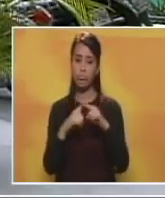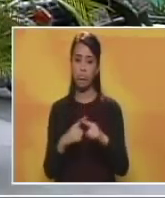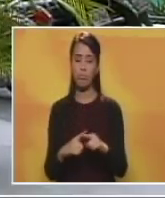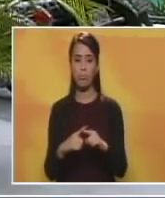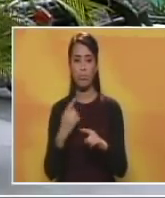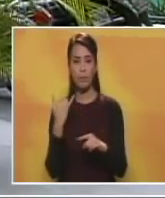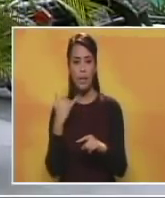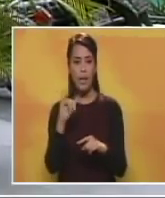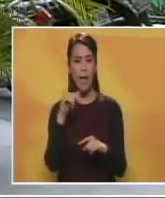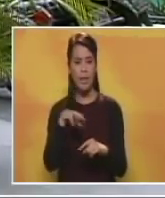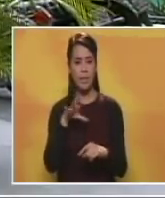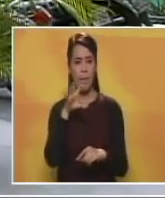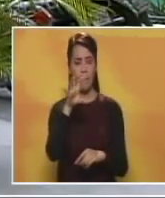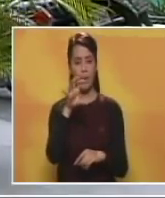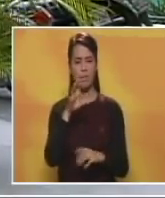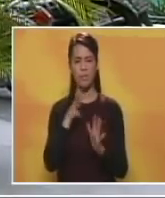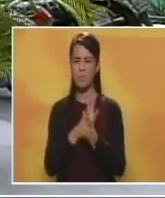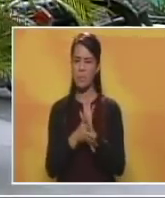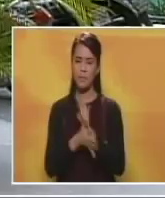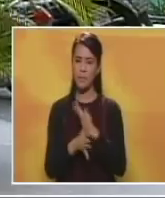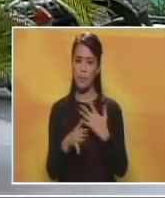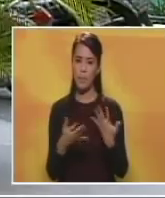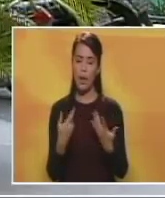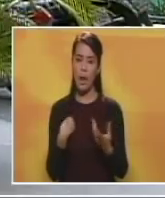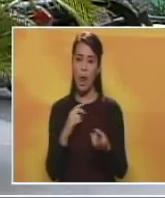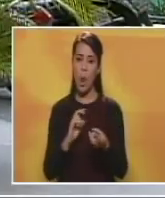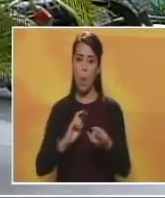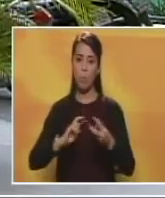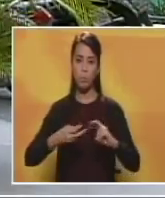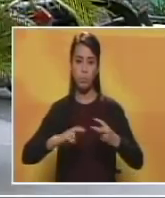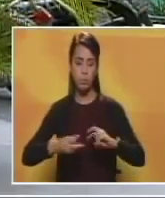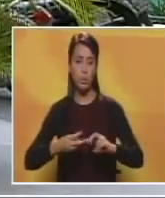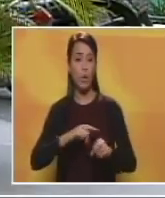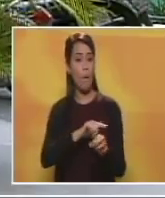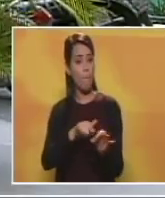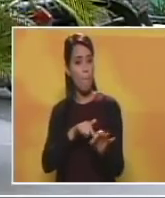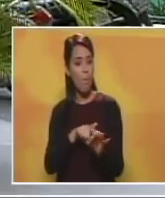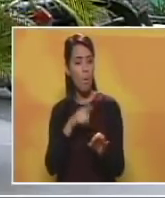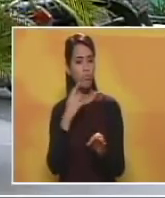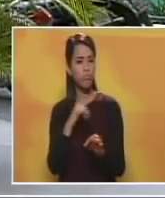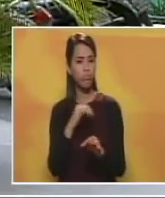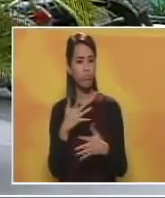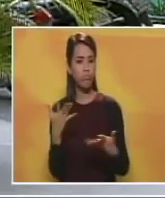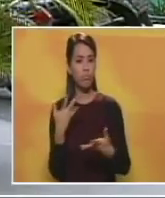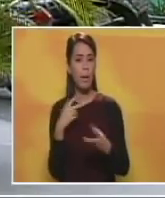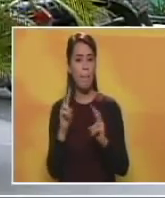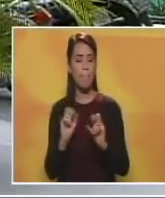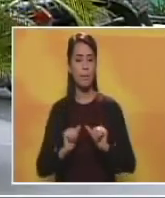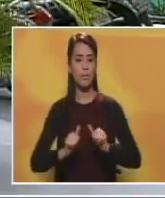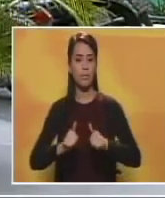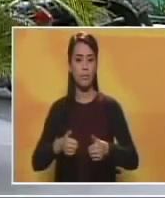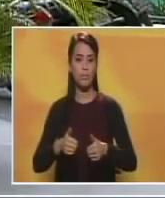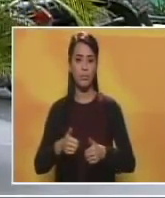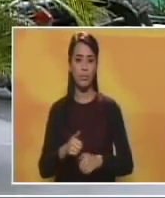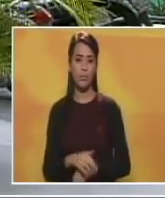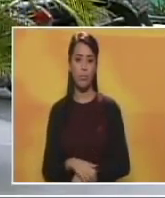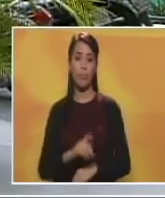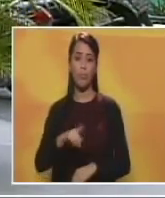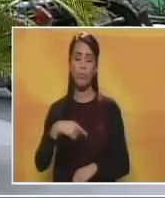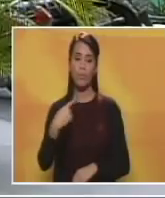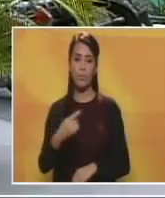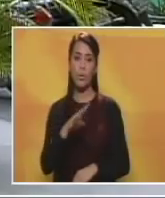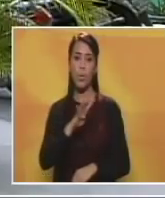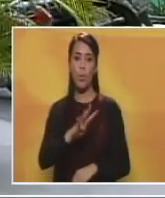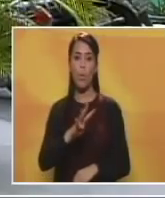ya están en el país para la reconversión monetaria, cuya entrada en vigencia está prevista para el